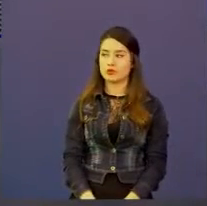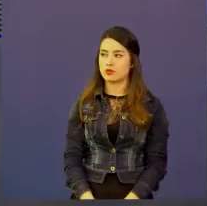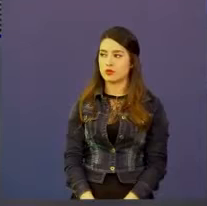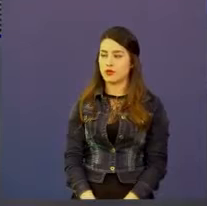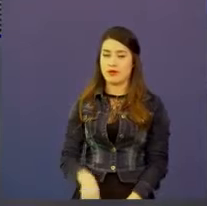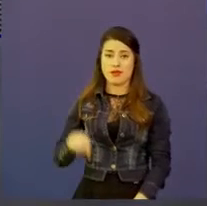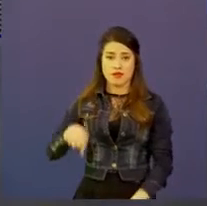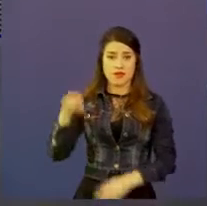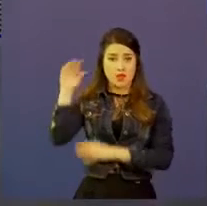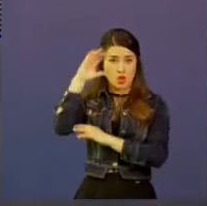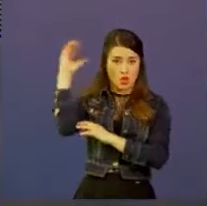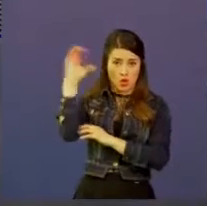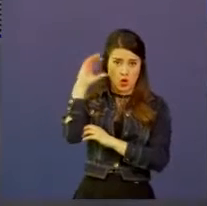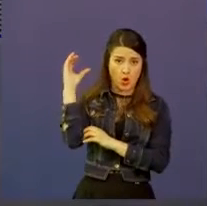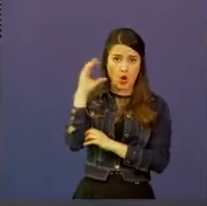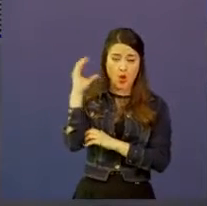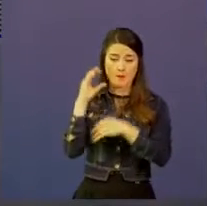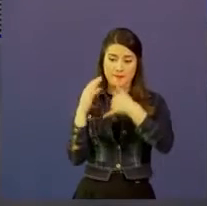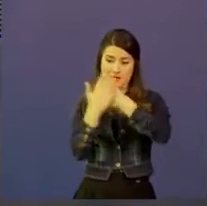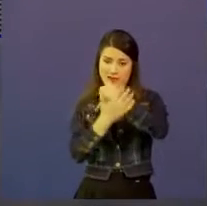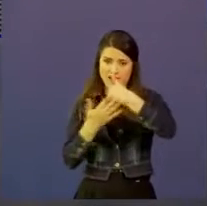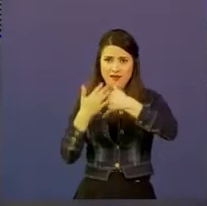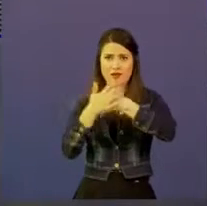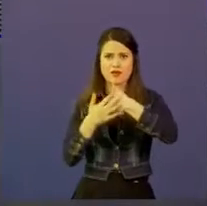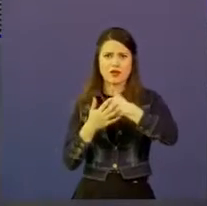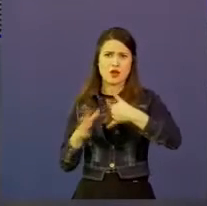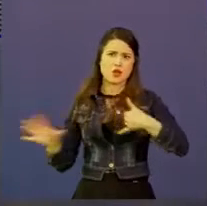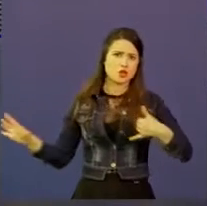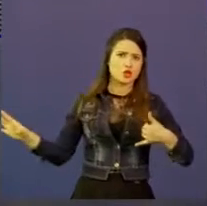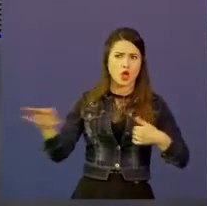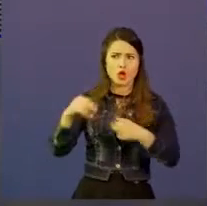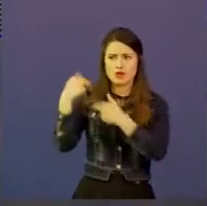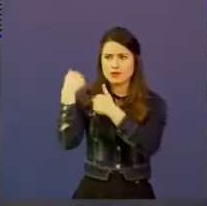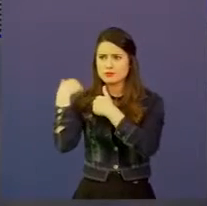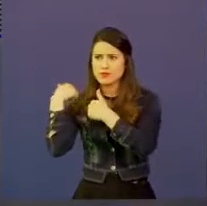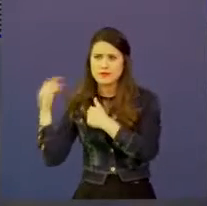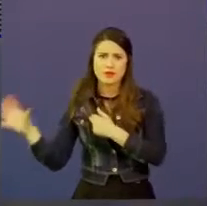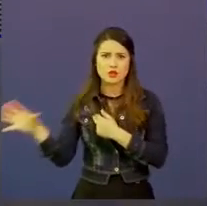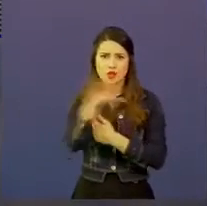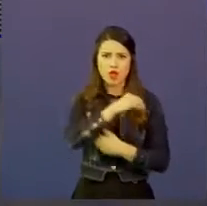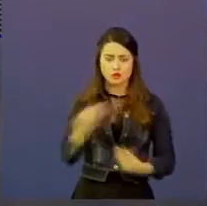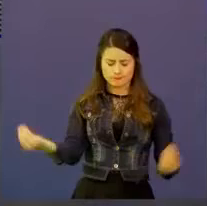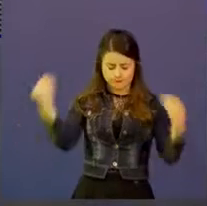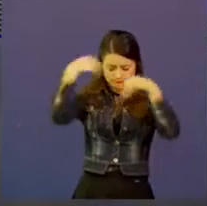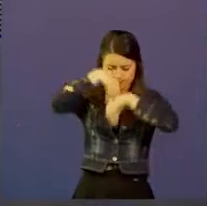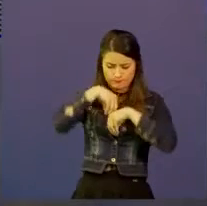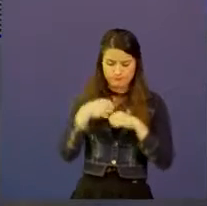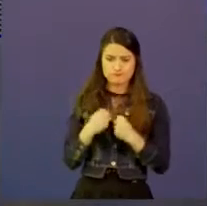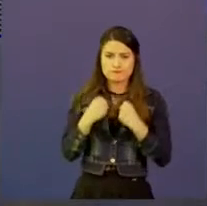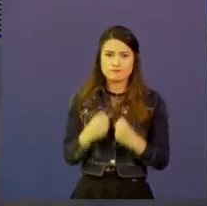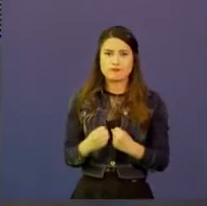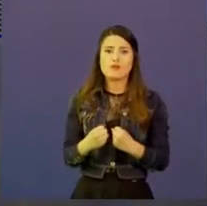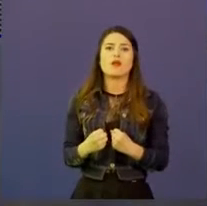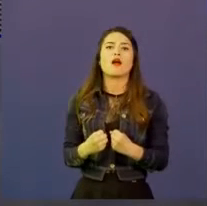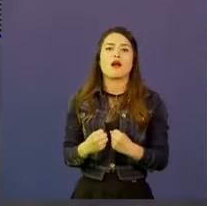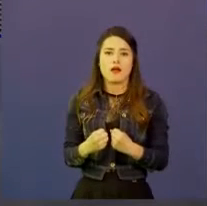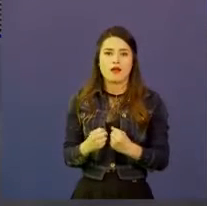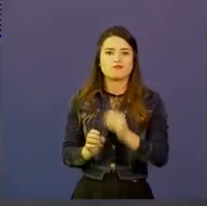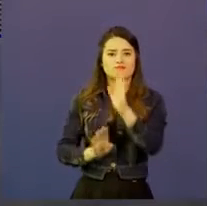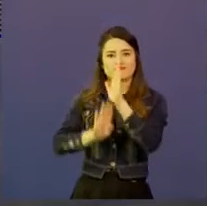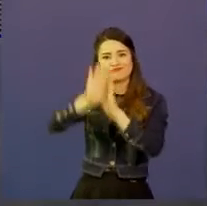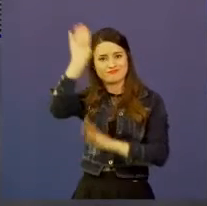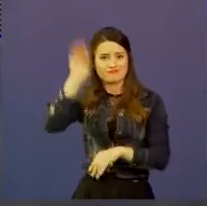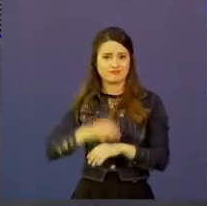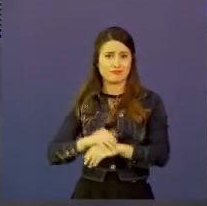educación más poderosa, digamos, para nuestros hijos, es muy importante que cada uno de nosotros, desde nuestra